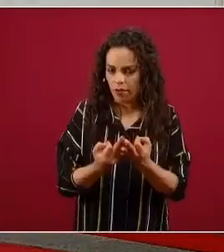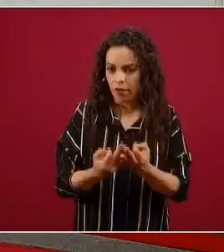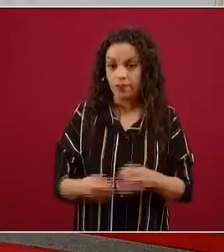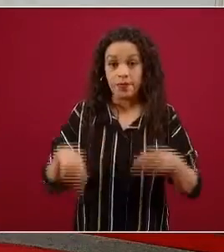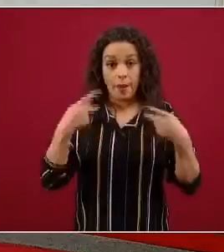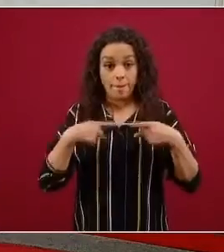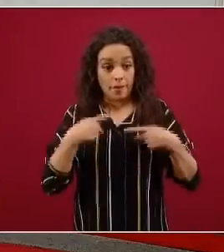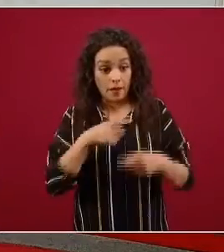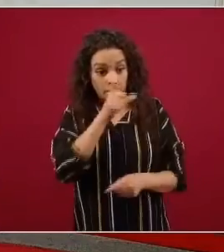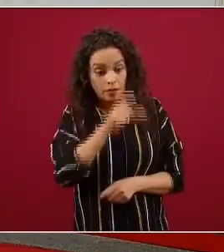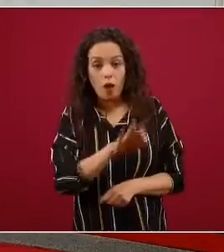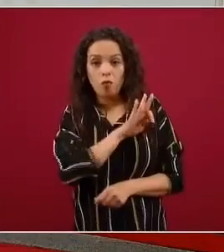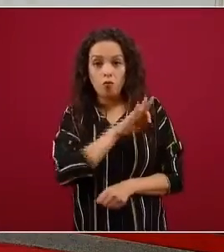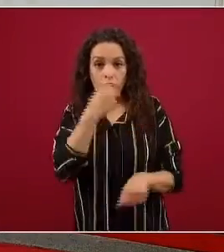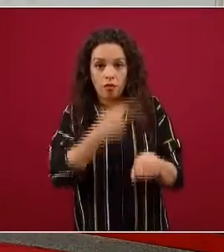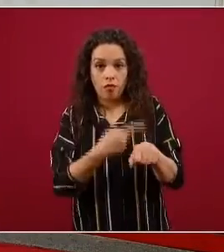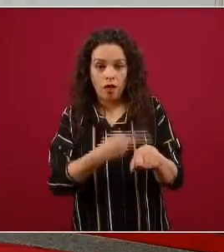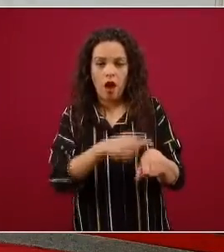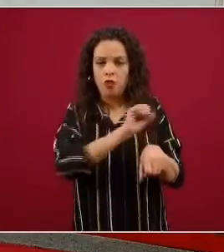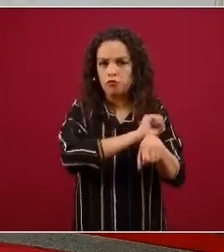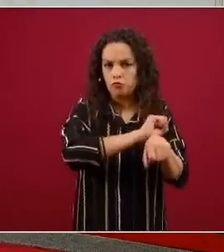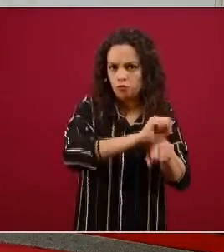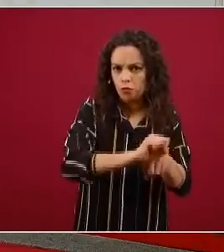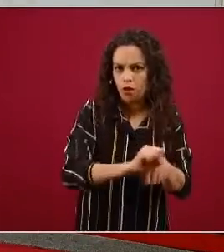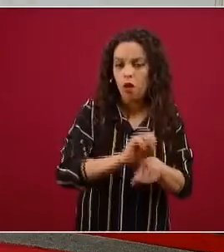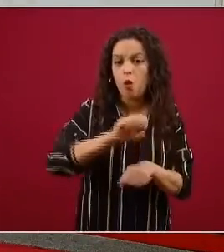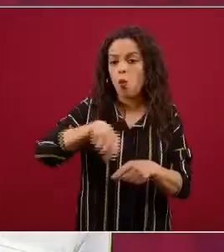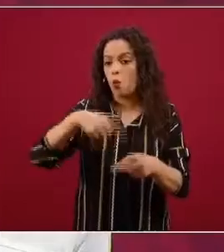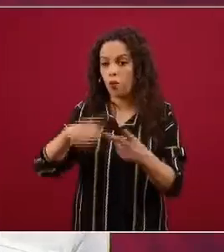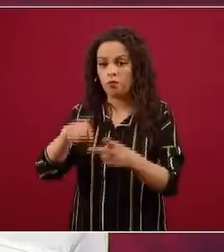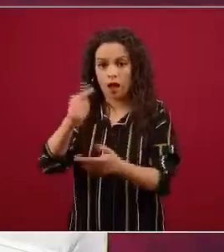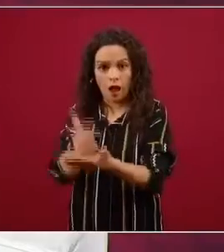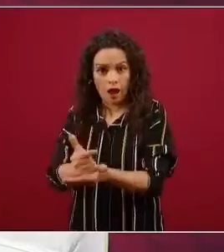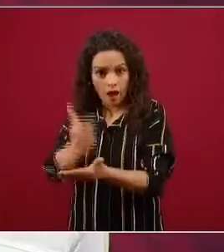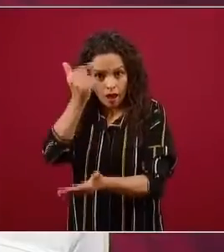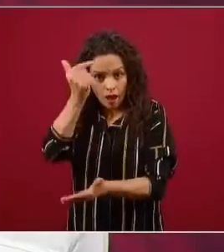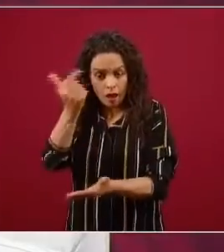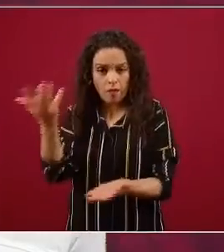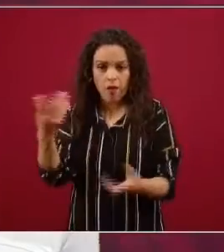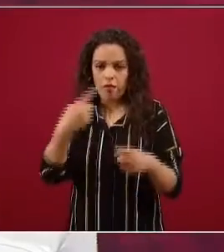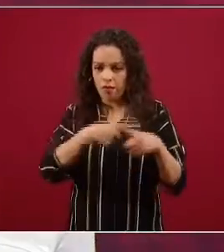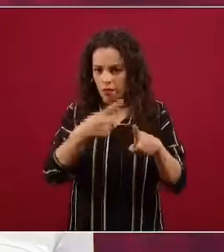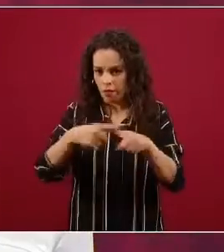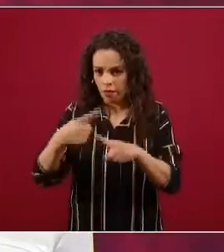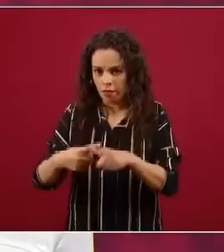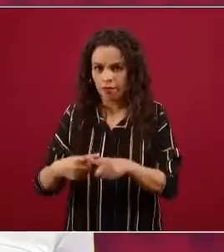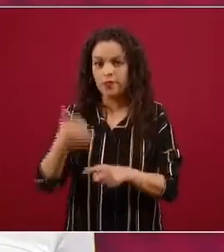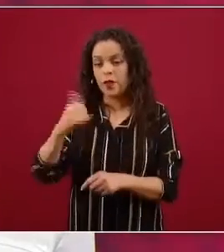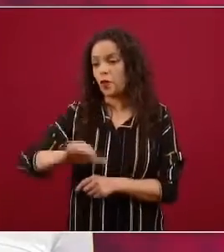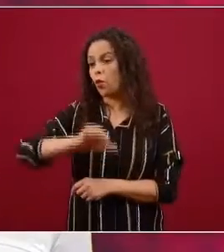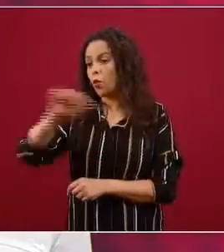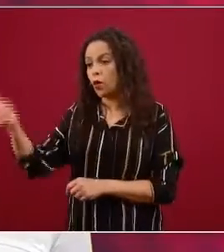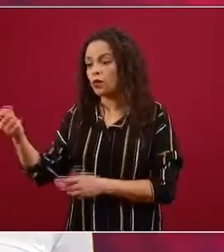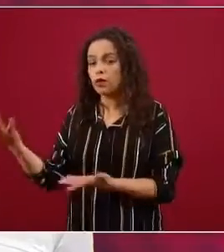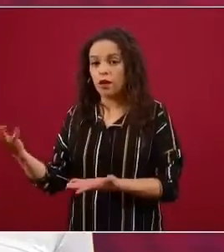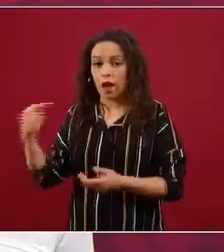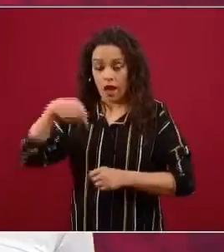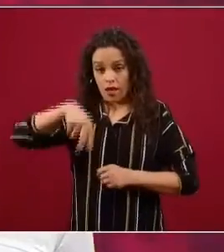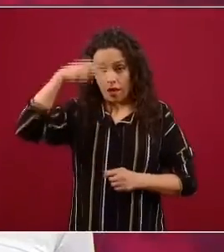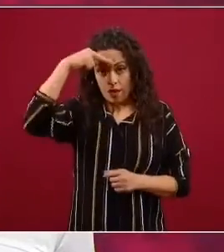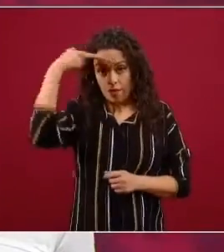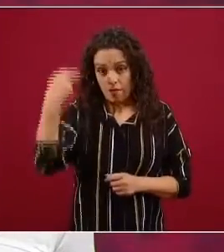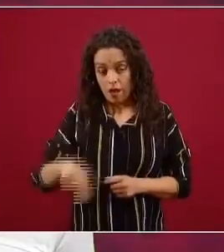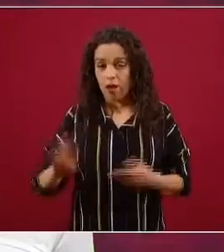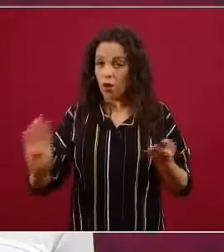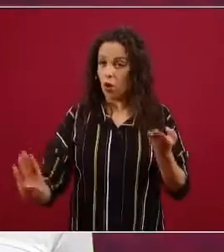pueden tener una enfermedad leve o pueden tener una enfermedad grave y todos los puntos intermedios. Y muy desafortunadamente, en México y